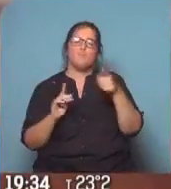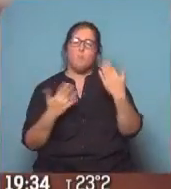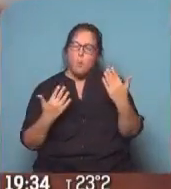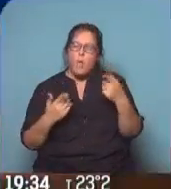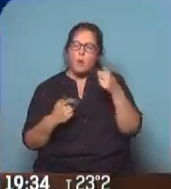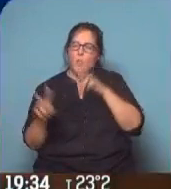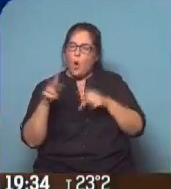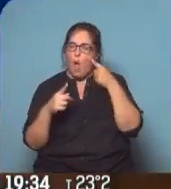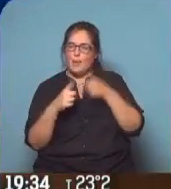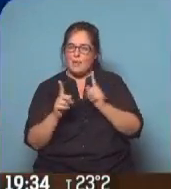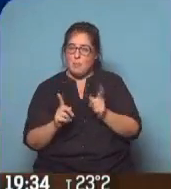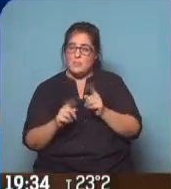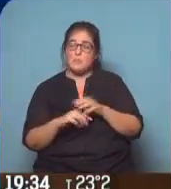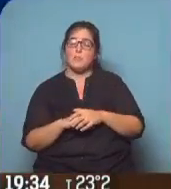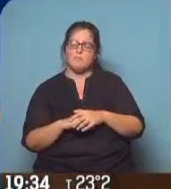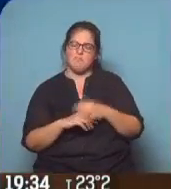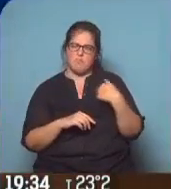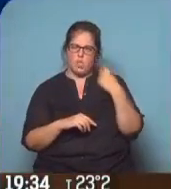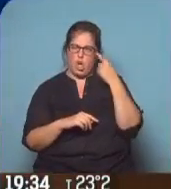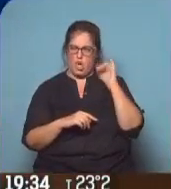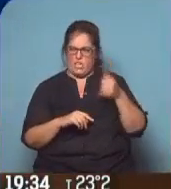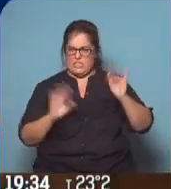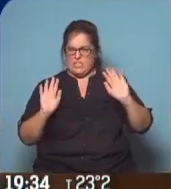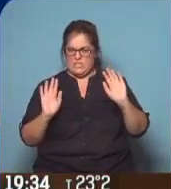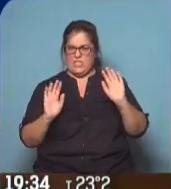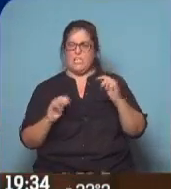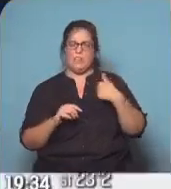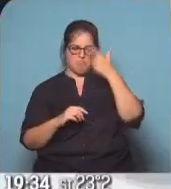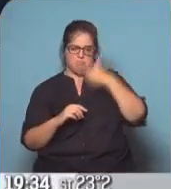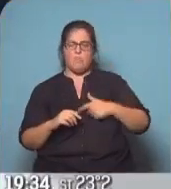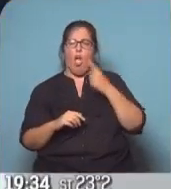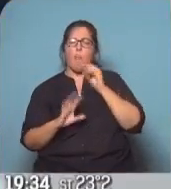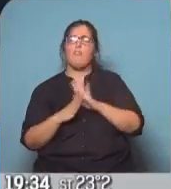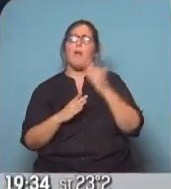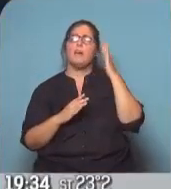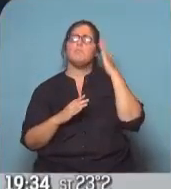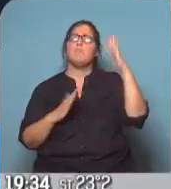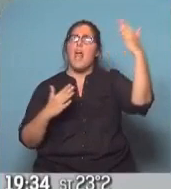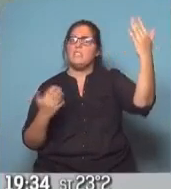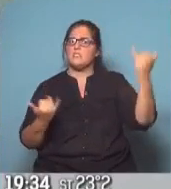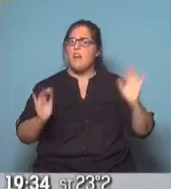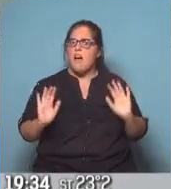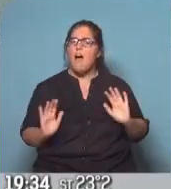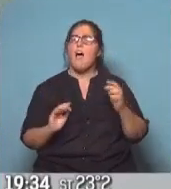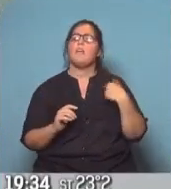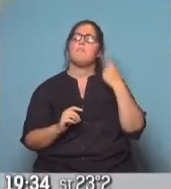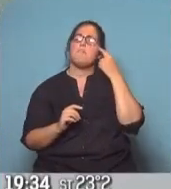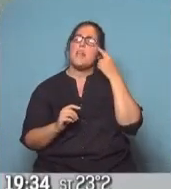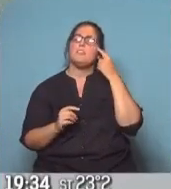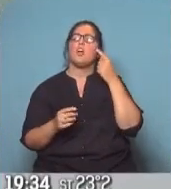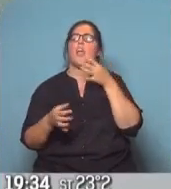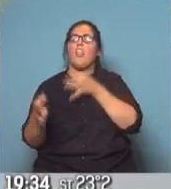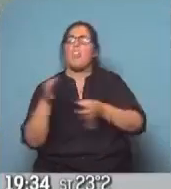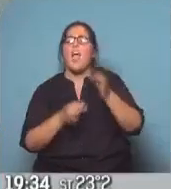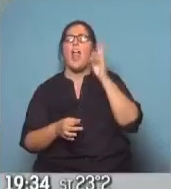hacerlo yo creo que si yo soy un hombre de por sí con esperanza me parece que el camino del encuentro del diálogo